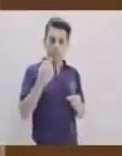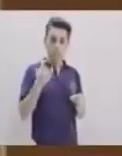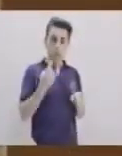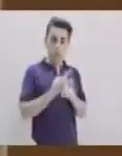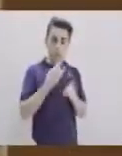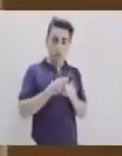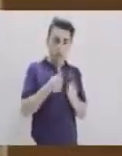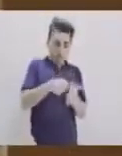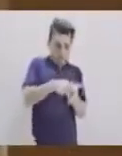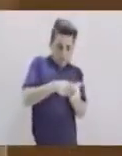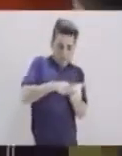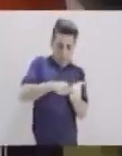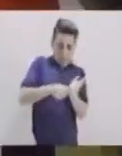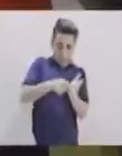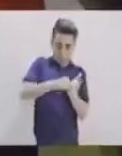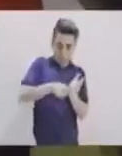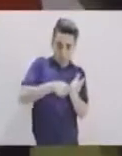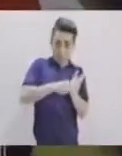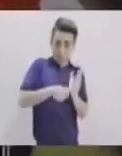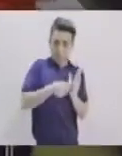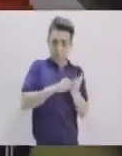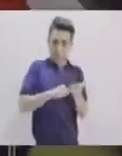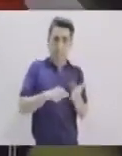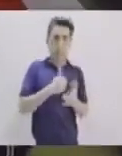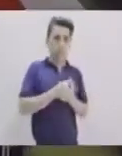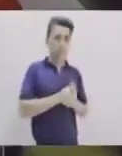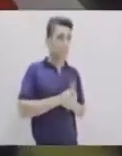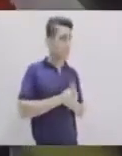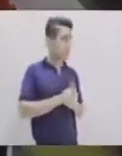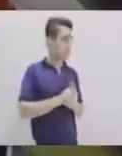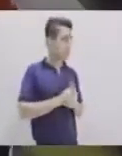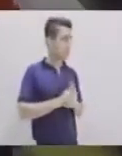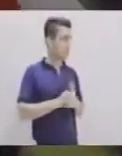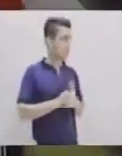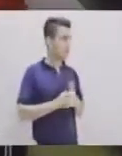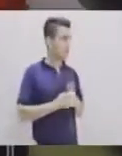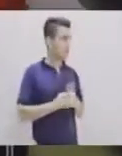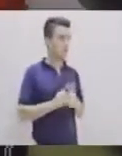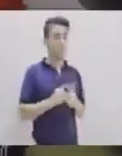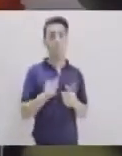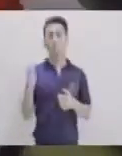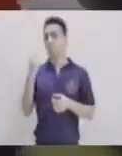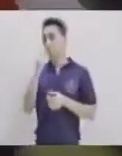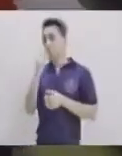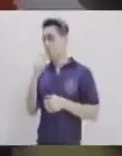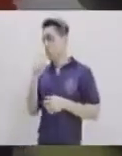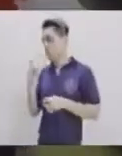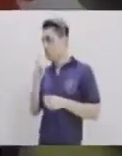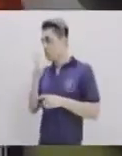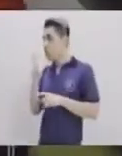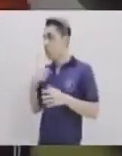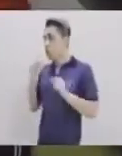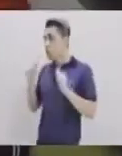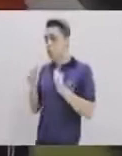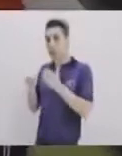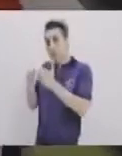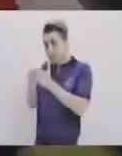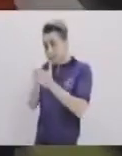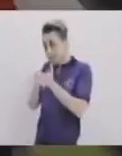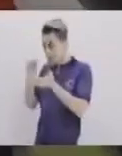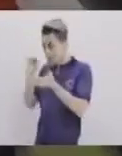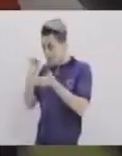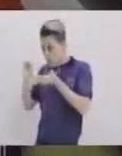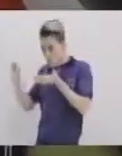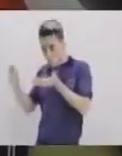También se nos podría hacer más fácil si usamos un cartón como más delgado. Podría ser como el de la caja del cereal o un cartón